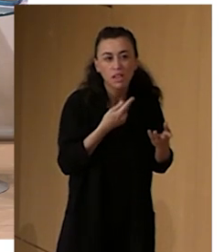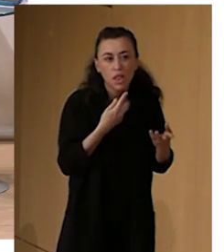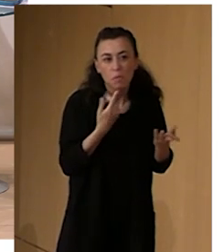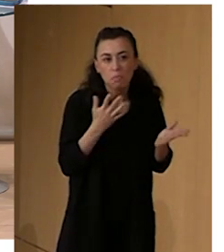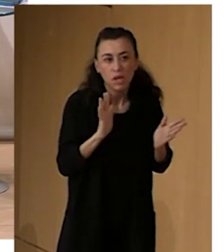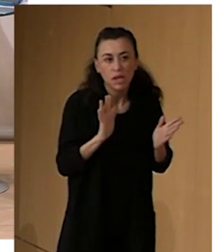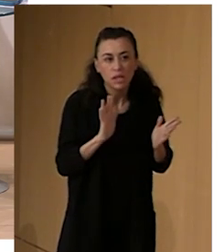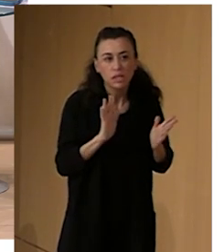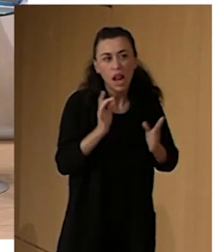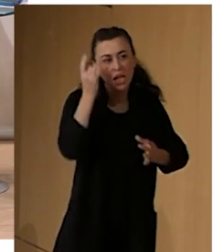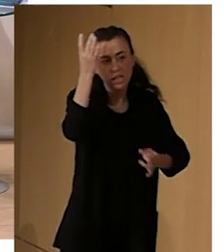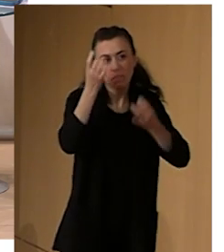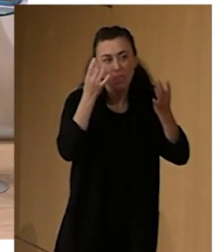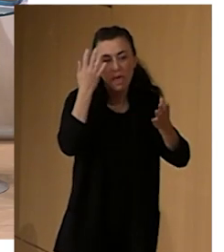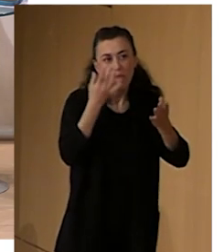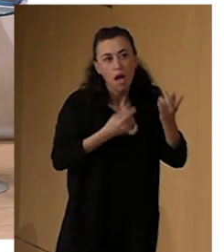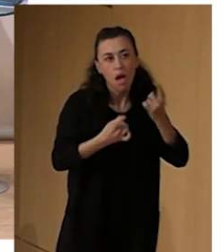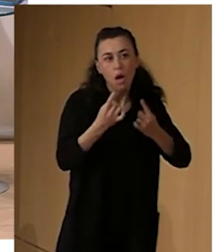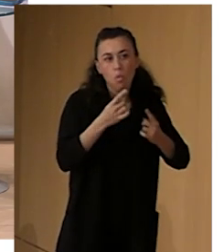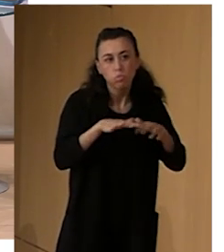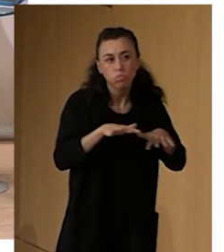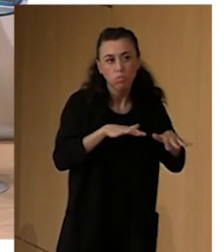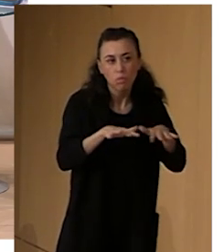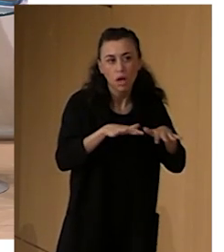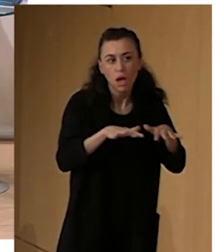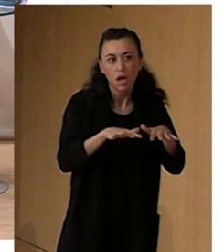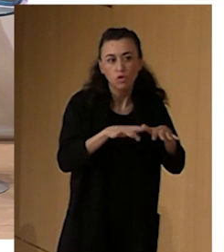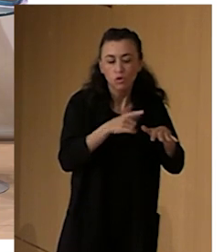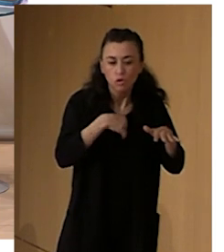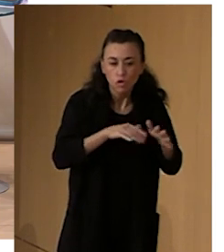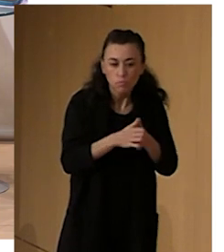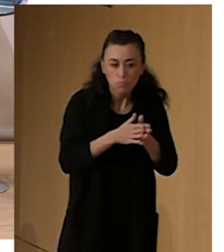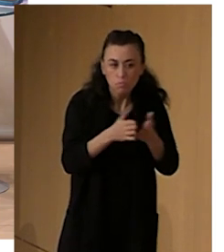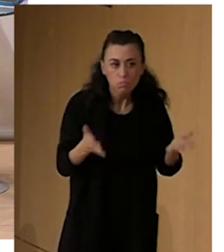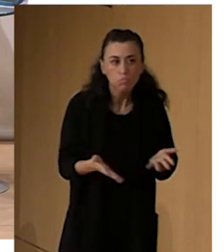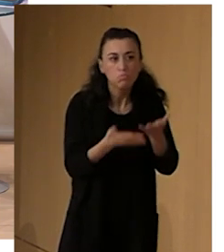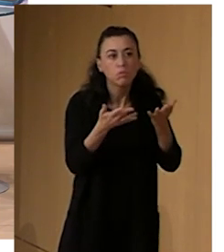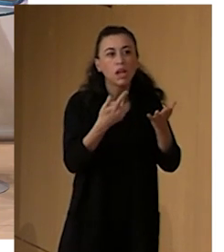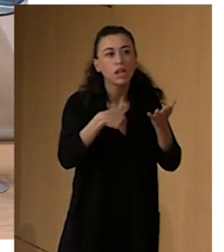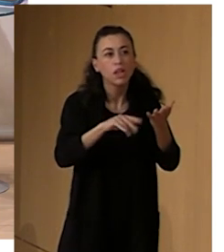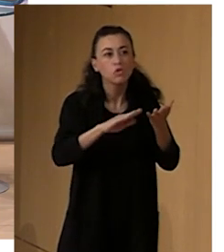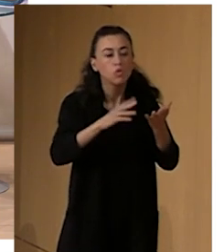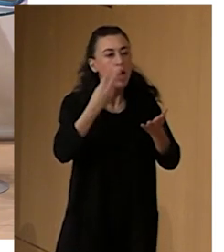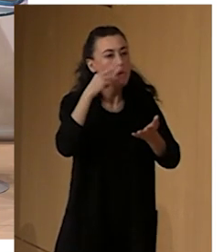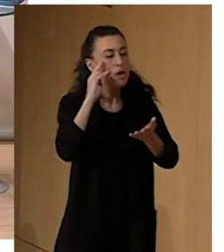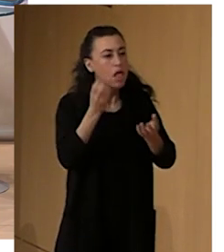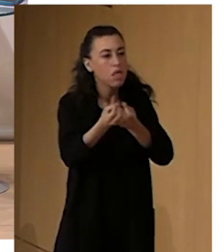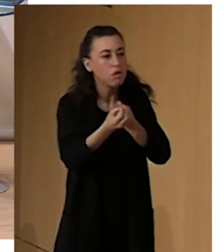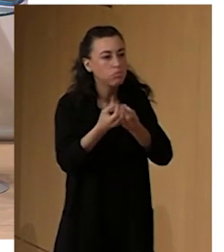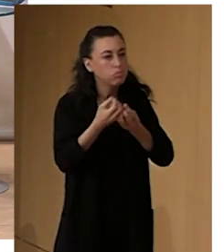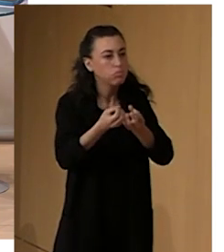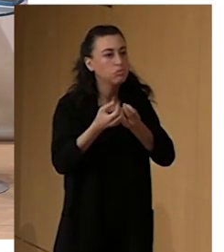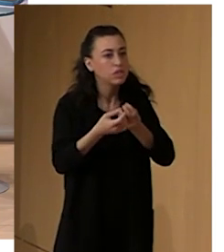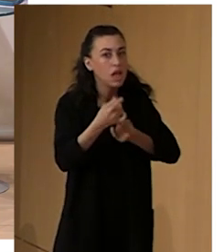dinámica en la que lógicamente fomentamos que ellos hablen que nos cuenten nuestras experiencias y a veces es verdad que es difícil uno mismo una